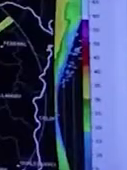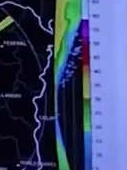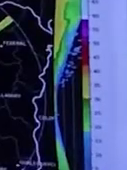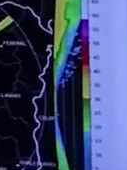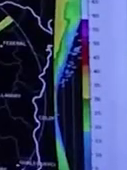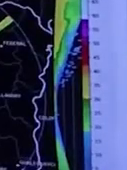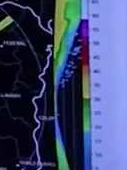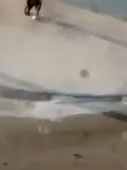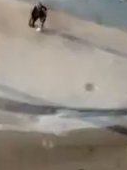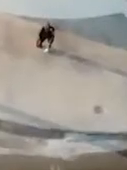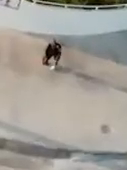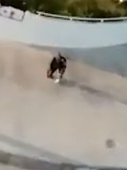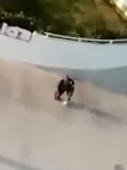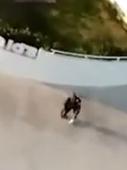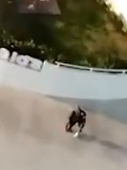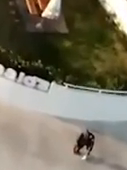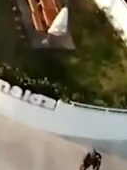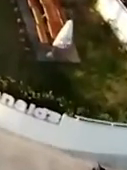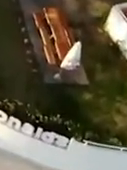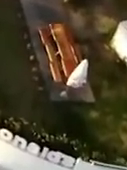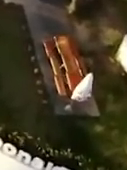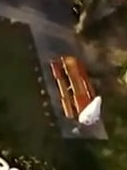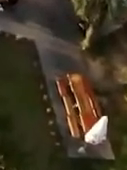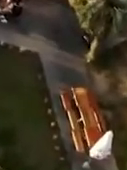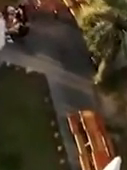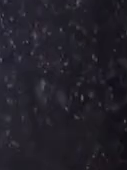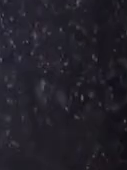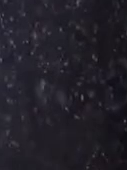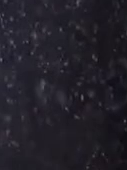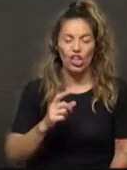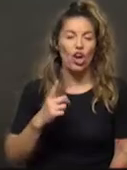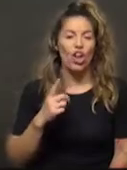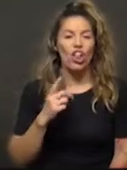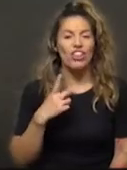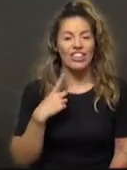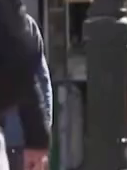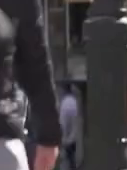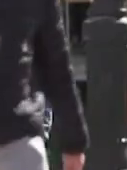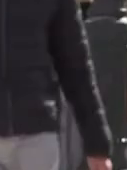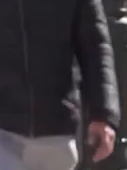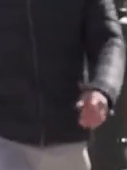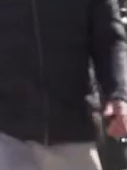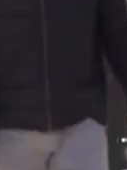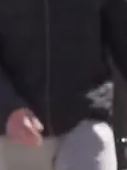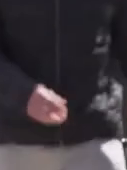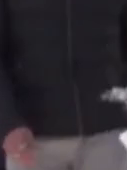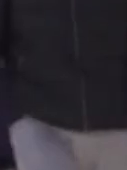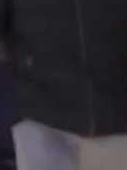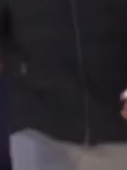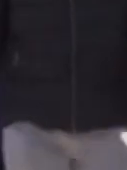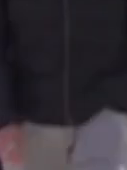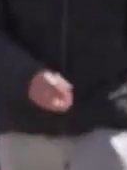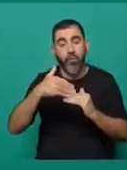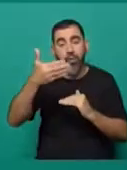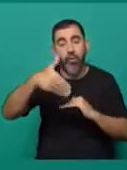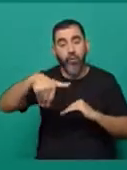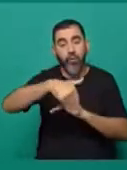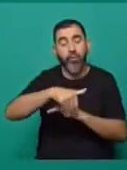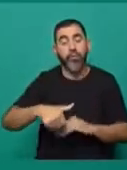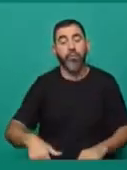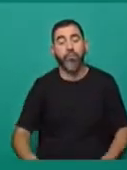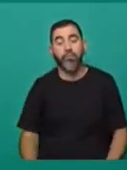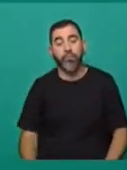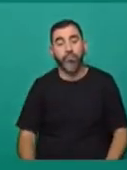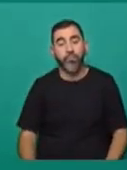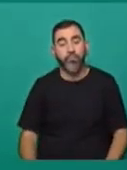La información sobre el clima y el estado del tránsito en la ciudad. Noticias y entrevistas para comenzar la jornada bien informado.